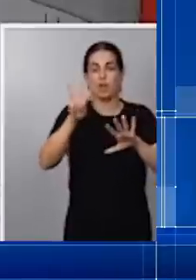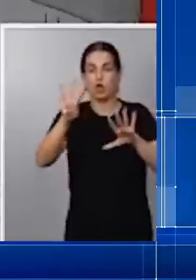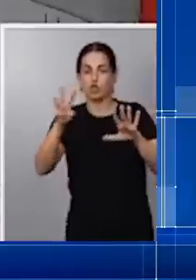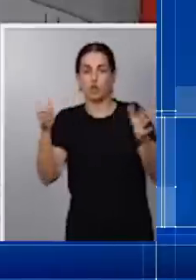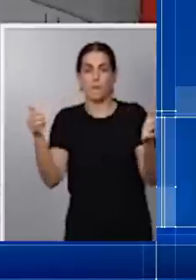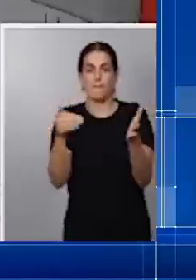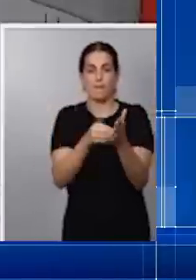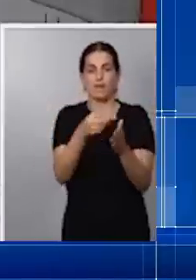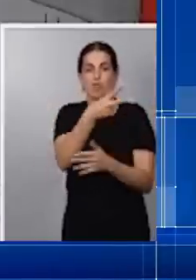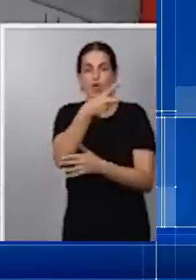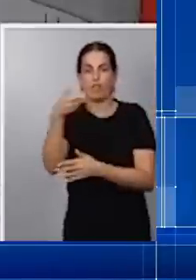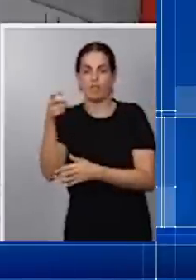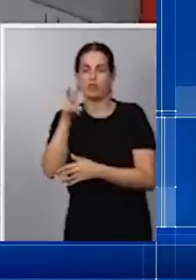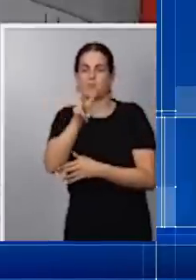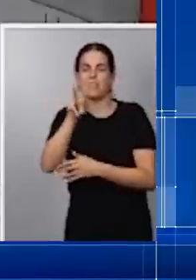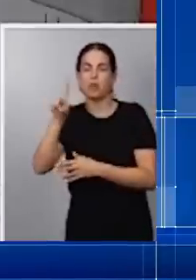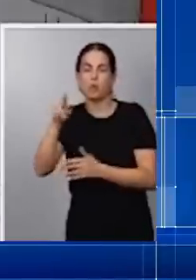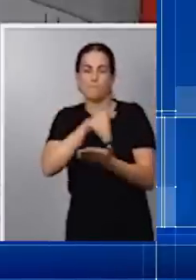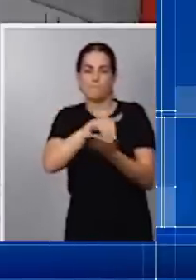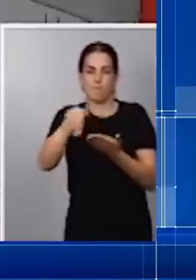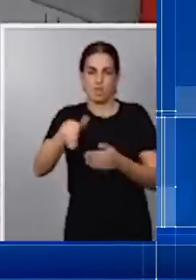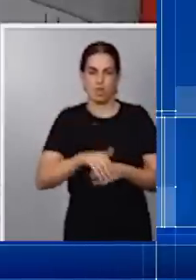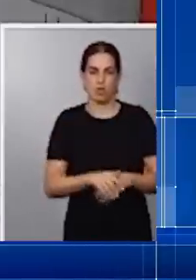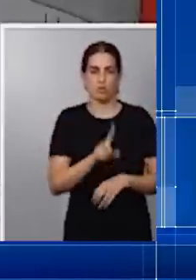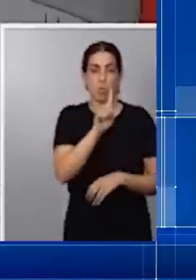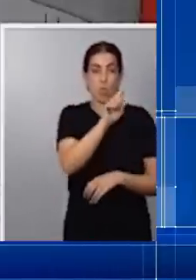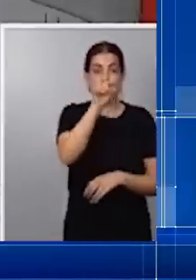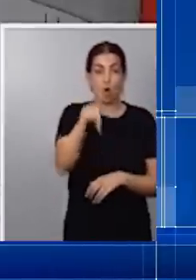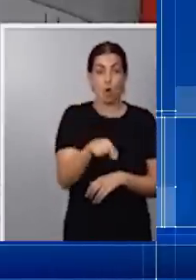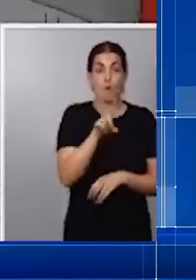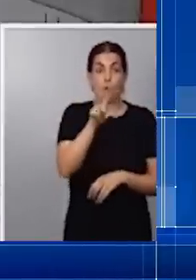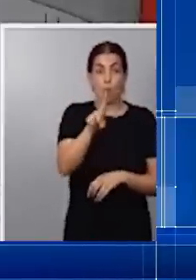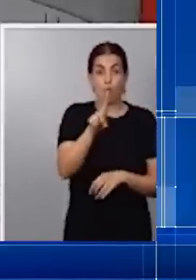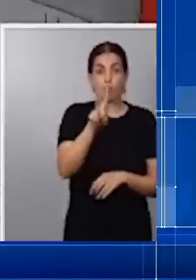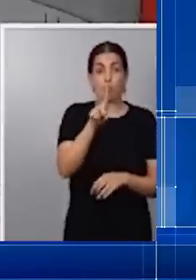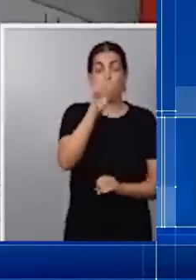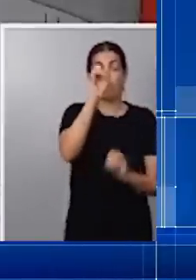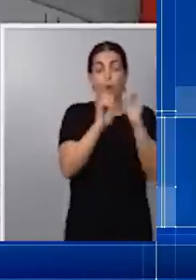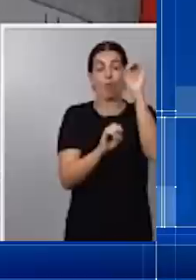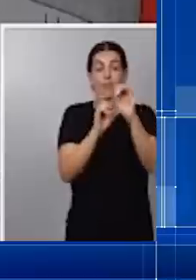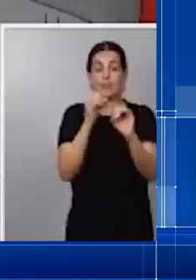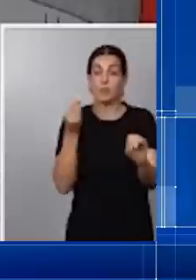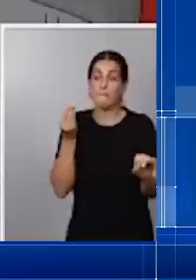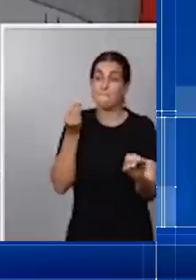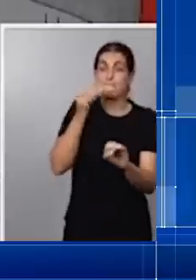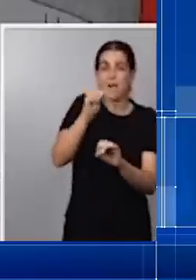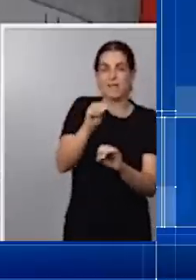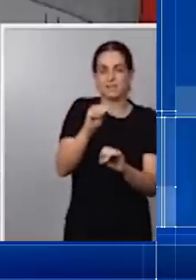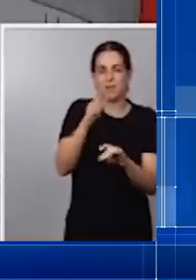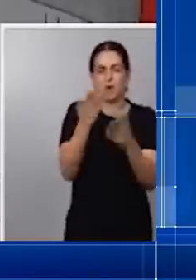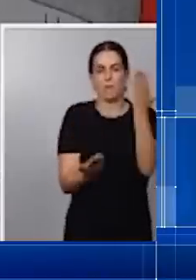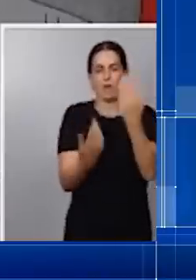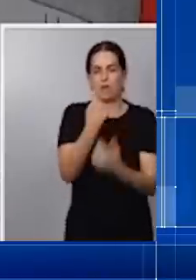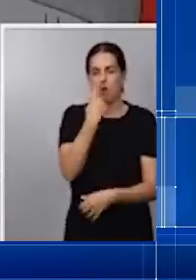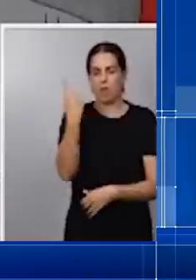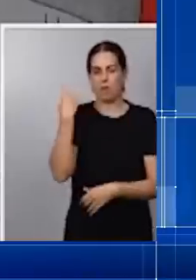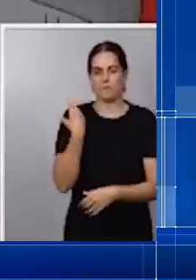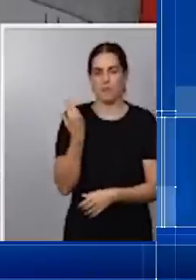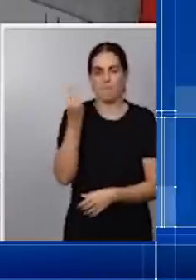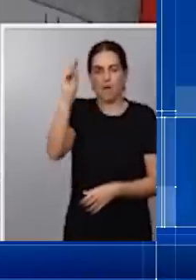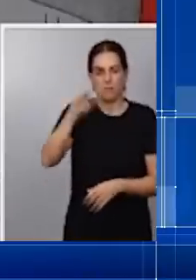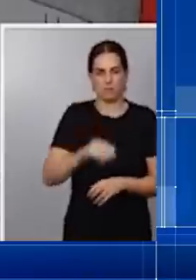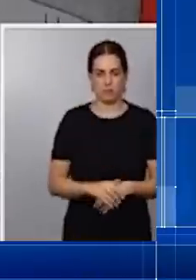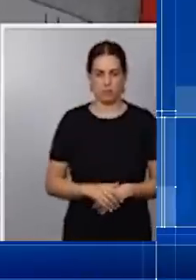millones, un 1,1% más que en el ejercicio anterior. Esto significa